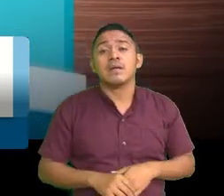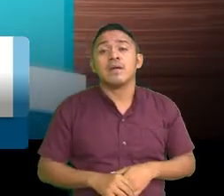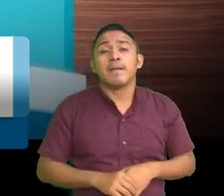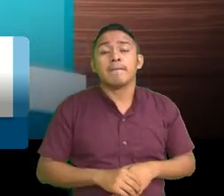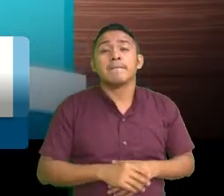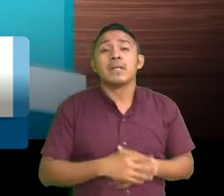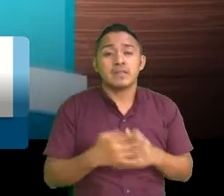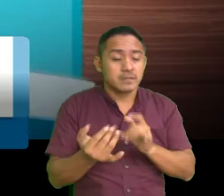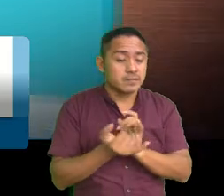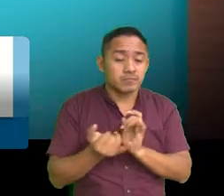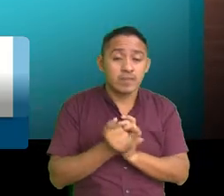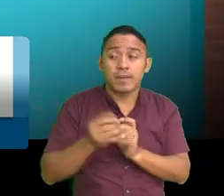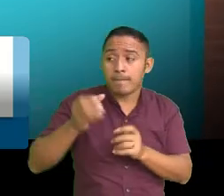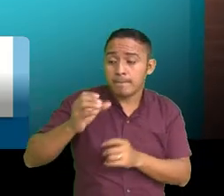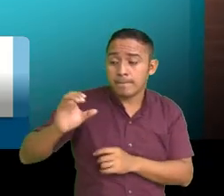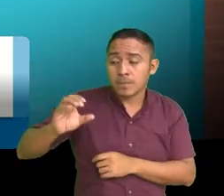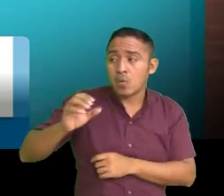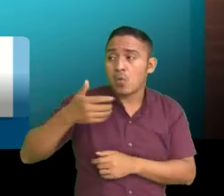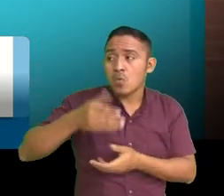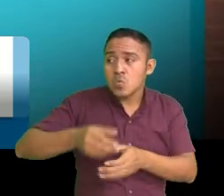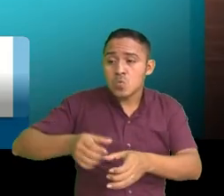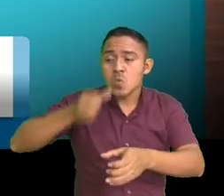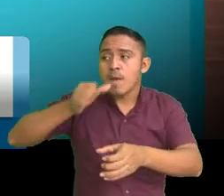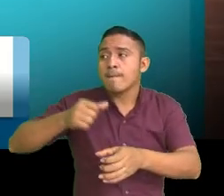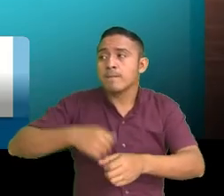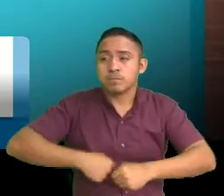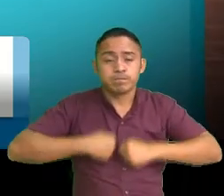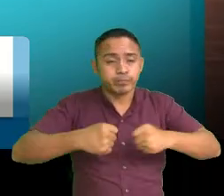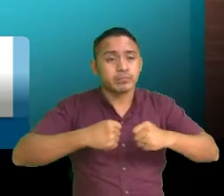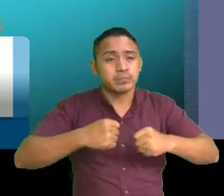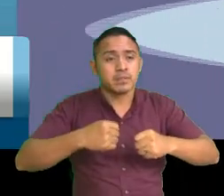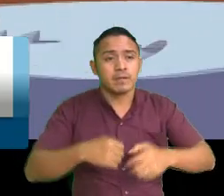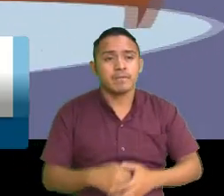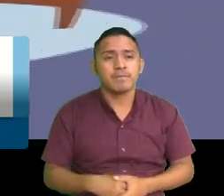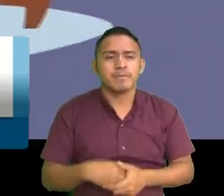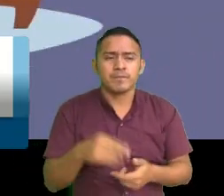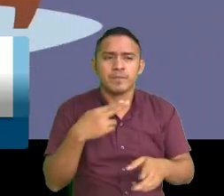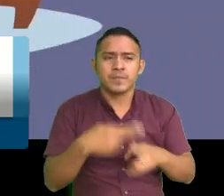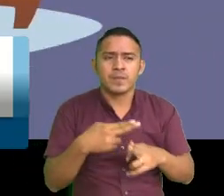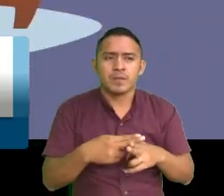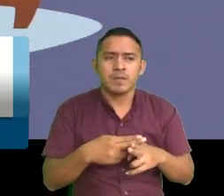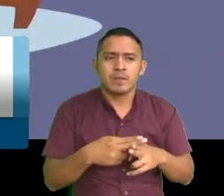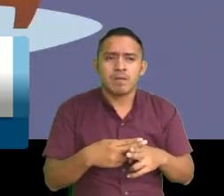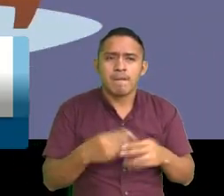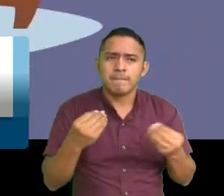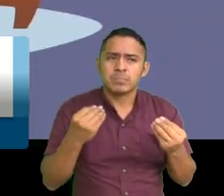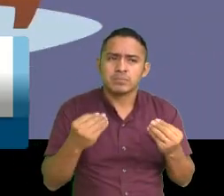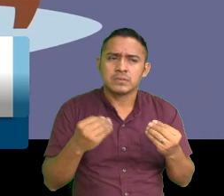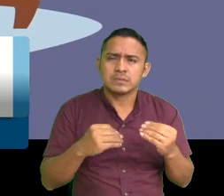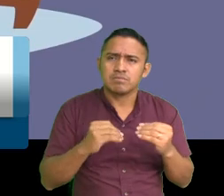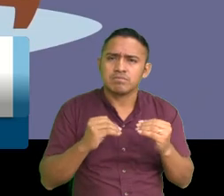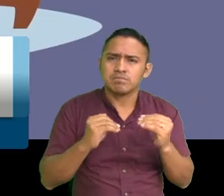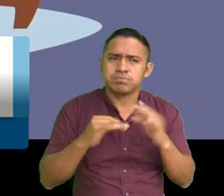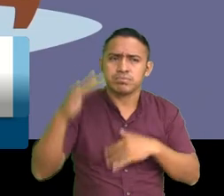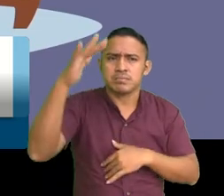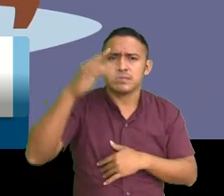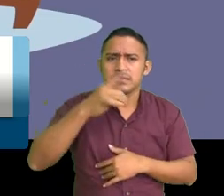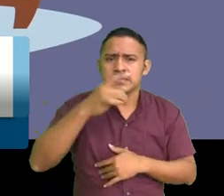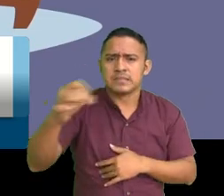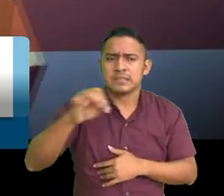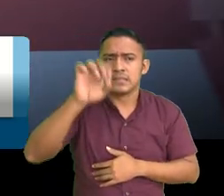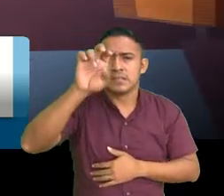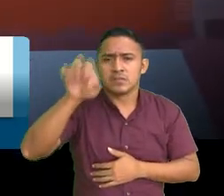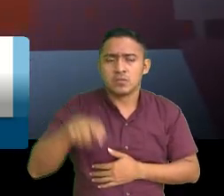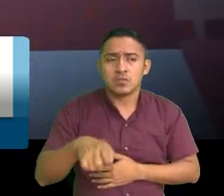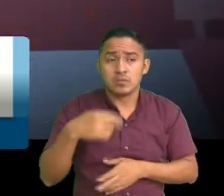de venta libre. Correcto. Incluso, disculpe, doctor, había uno que se disparó, hoy vale como arriba de 100 córdobas. No